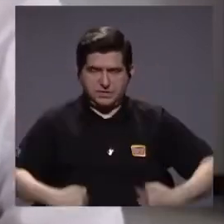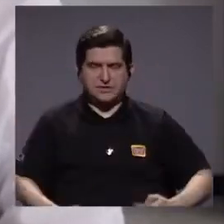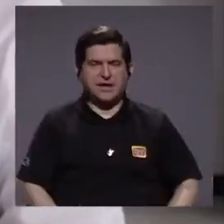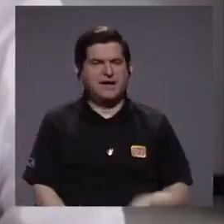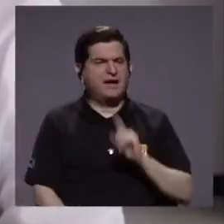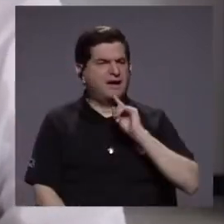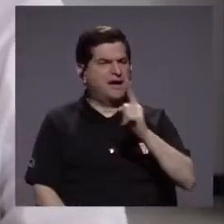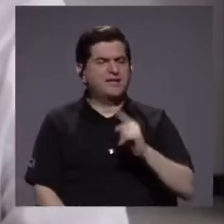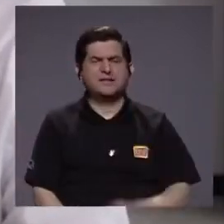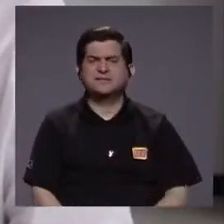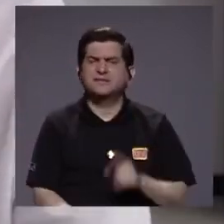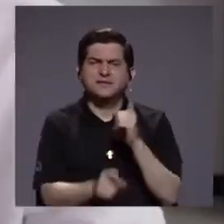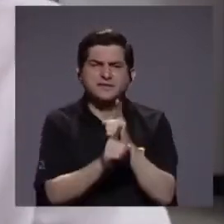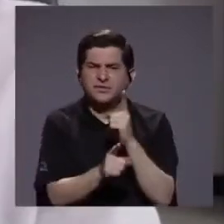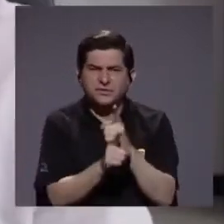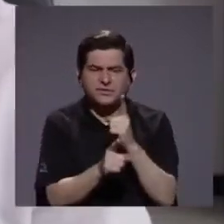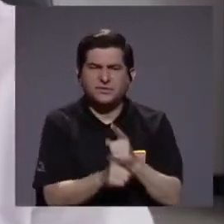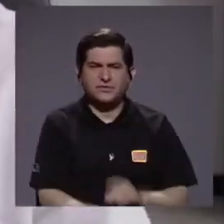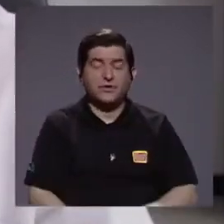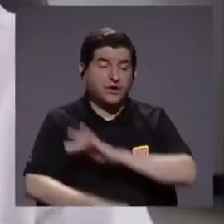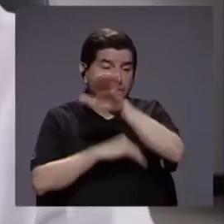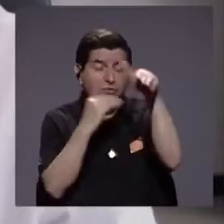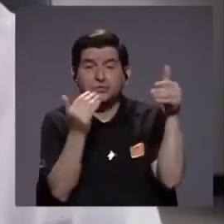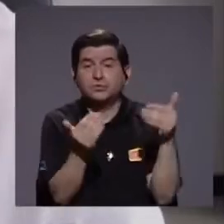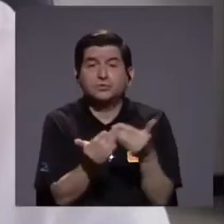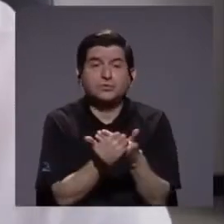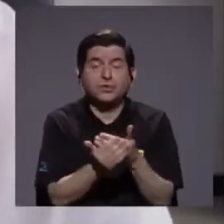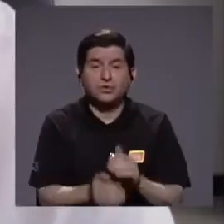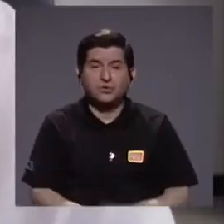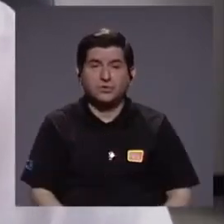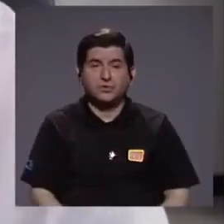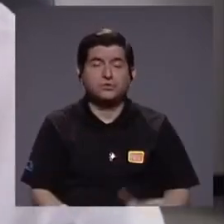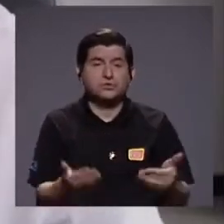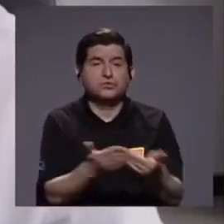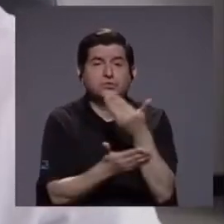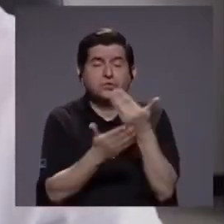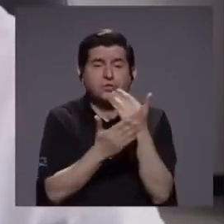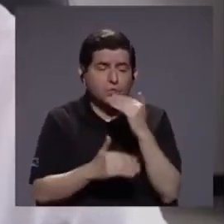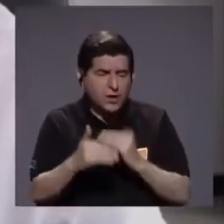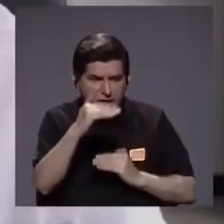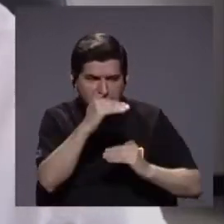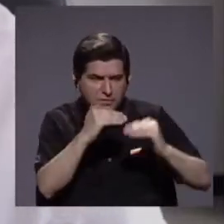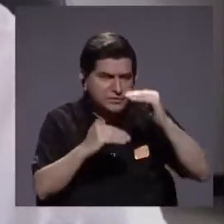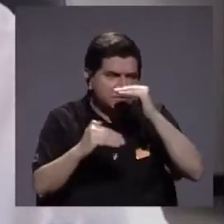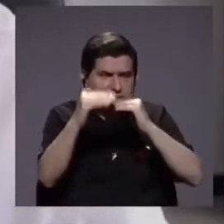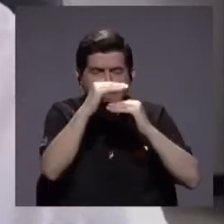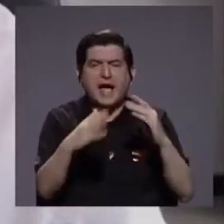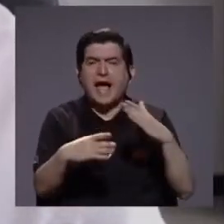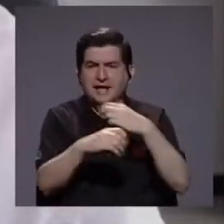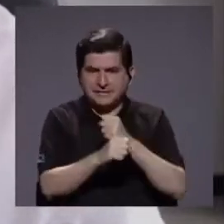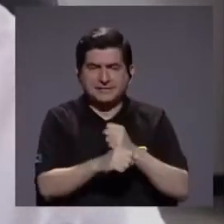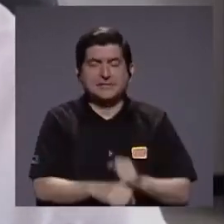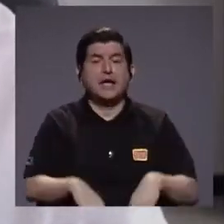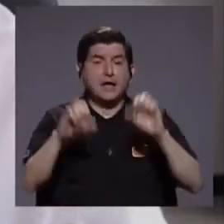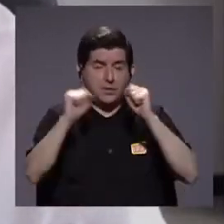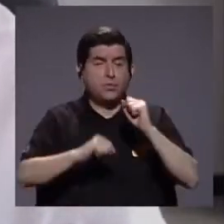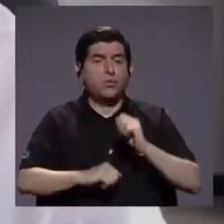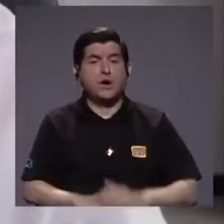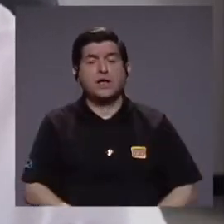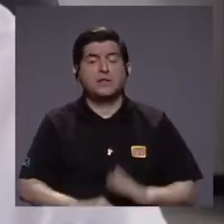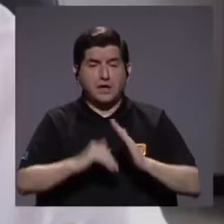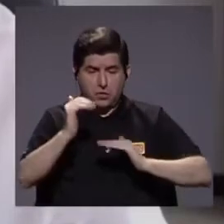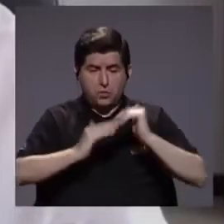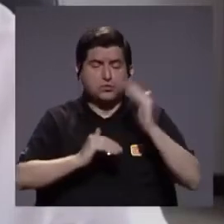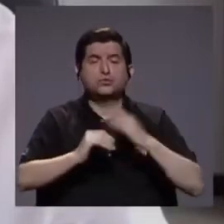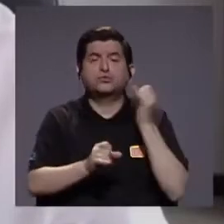digo esto es que efectivamente todas las nuevas edificaciones que puedan realizarse, que puedan hacerse en la